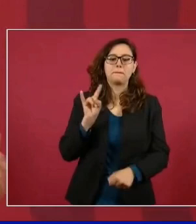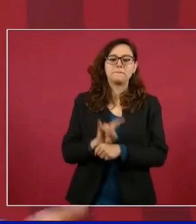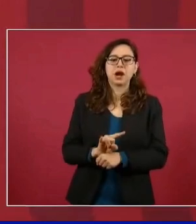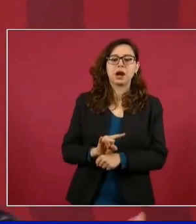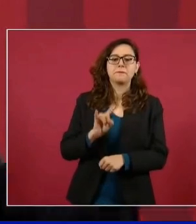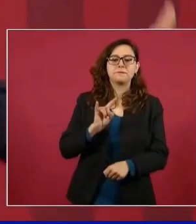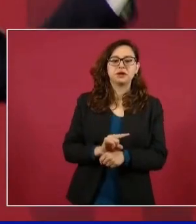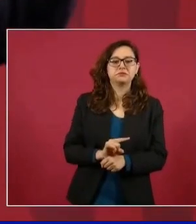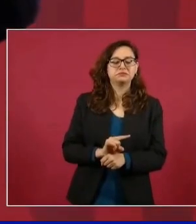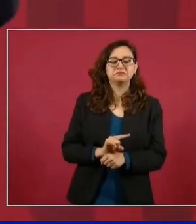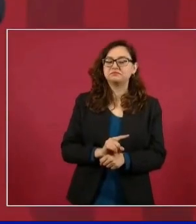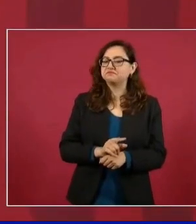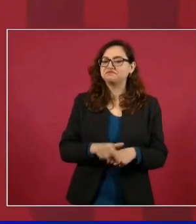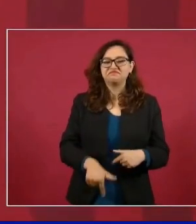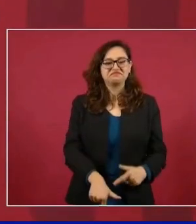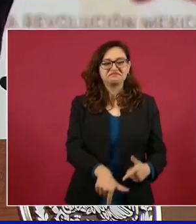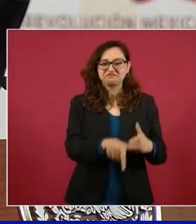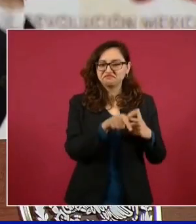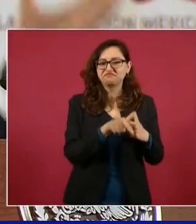se trasladó